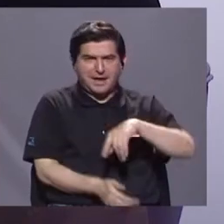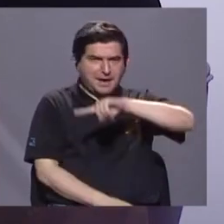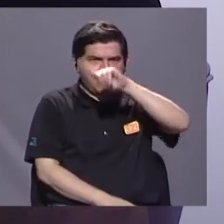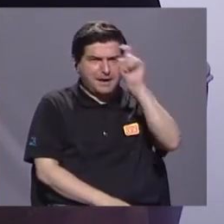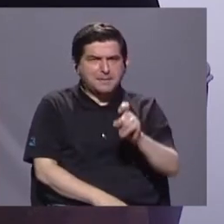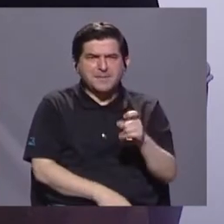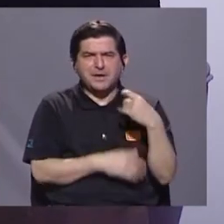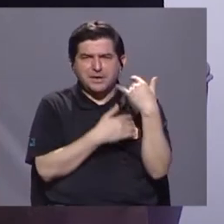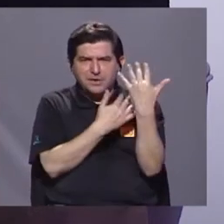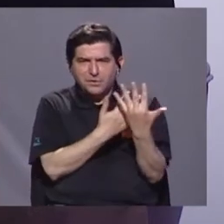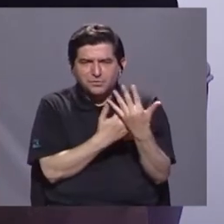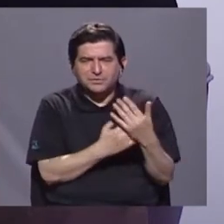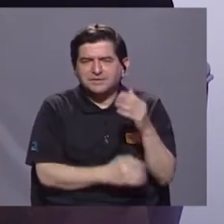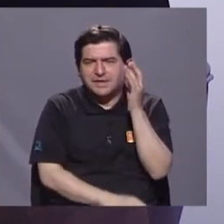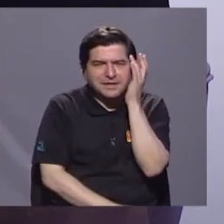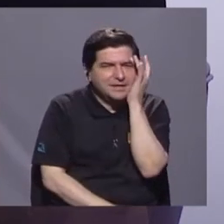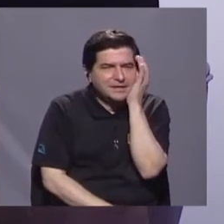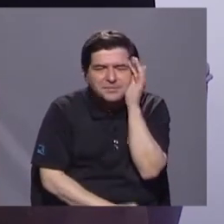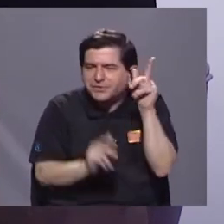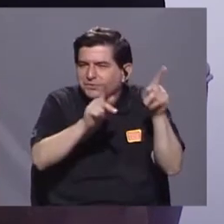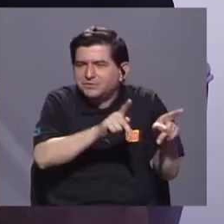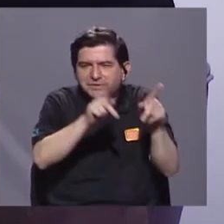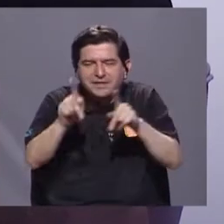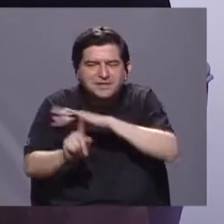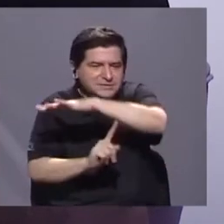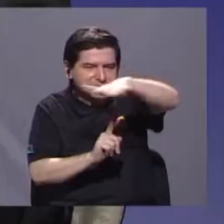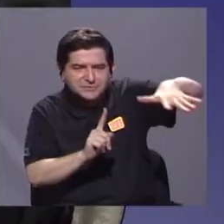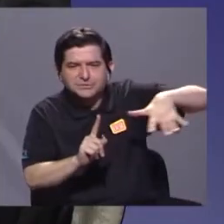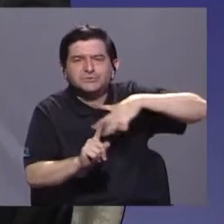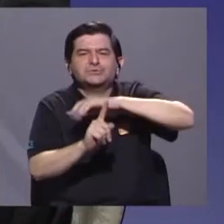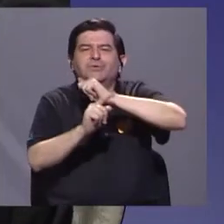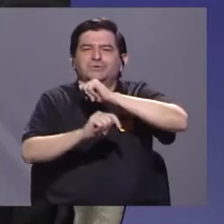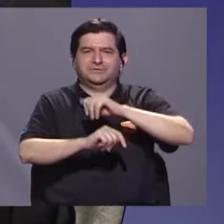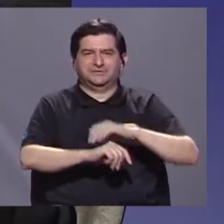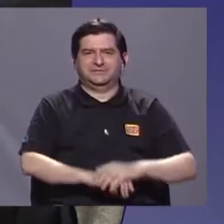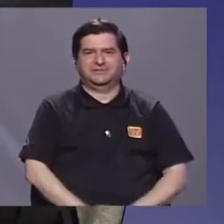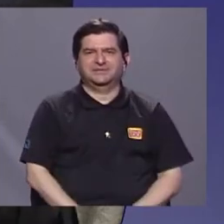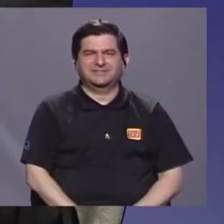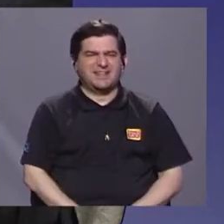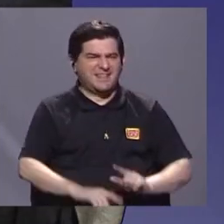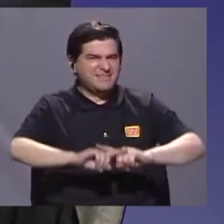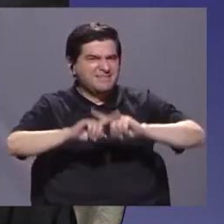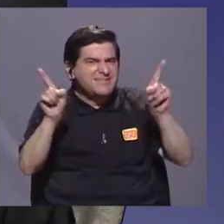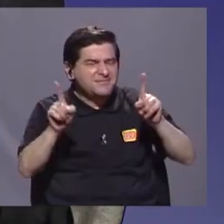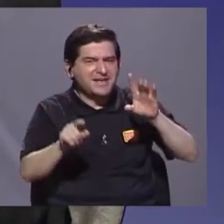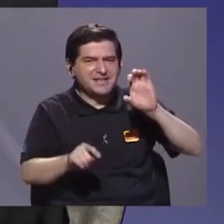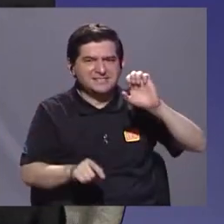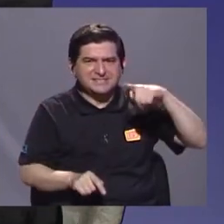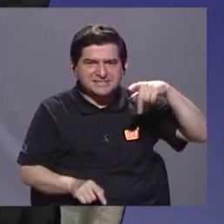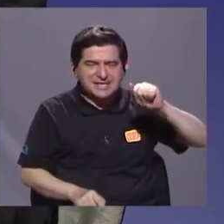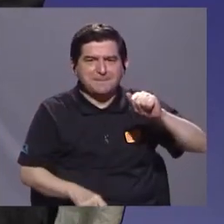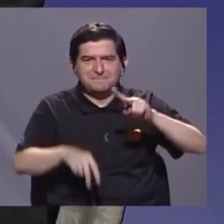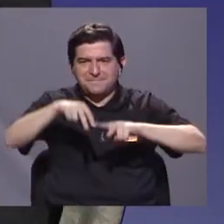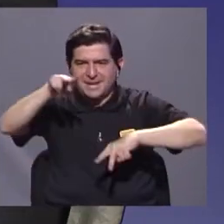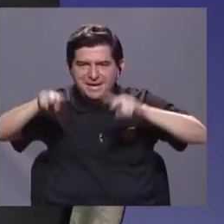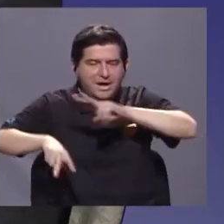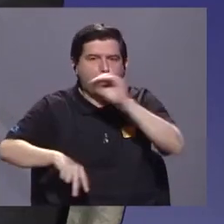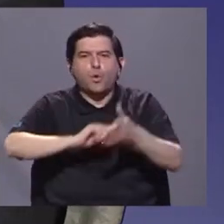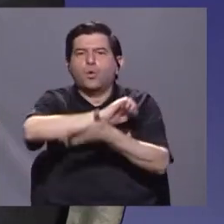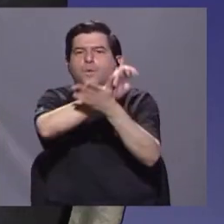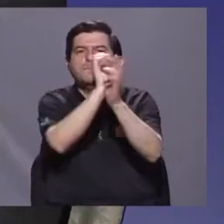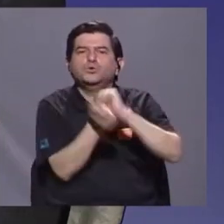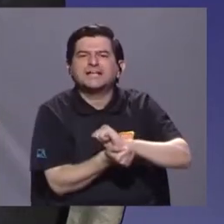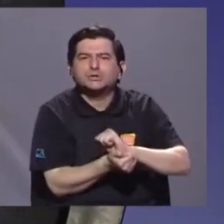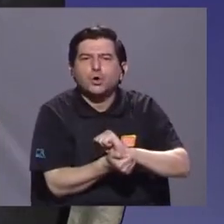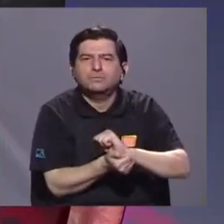planteado una preocupación de la gente que nos rodea qué es la diferencia entre cepa variante y mutación